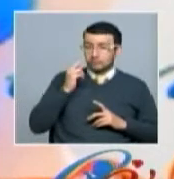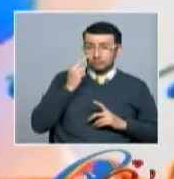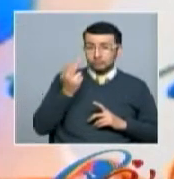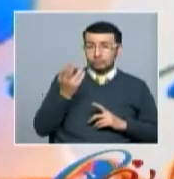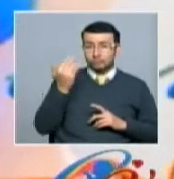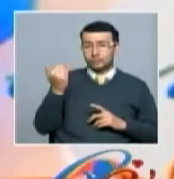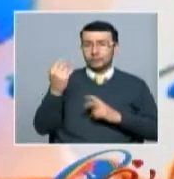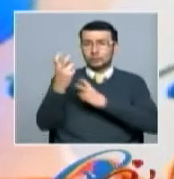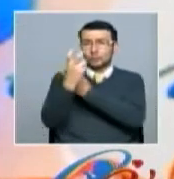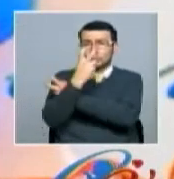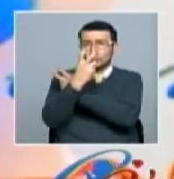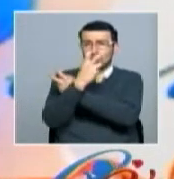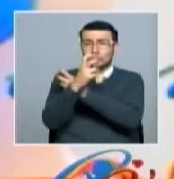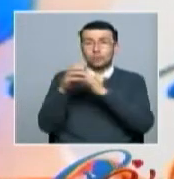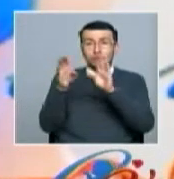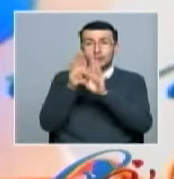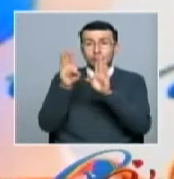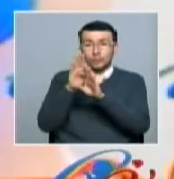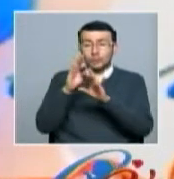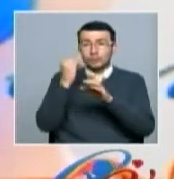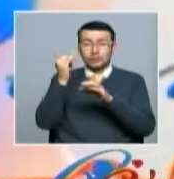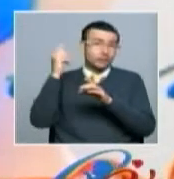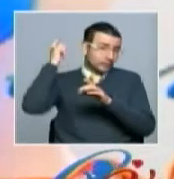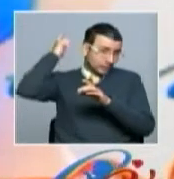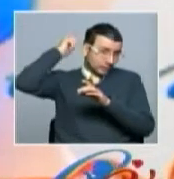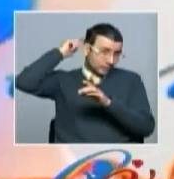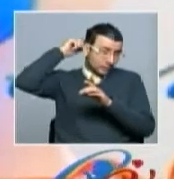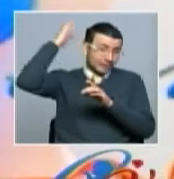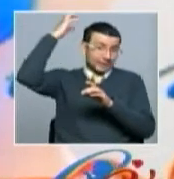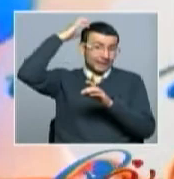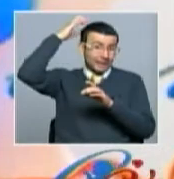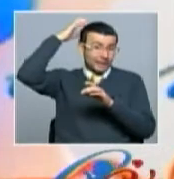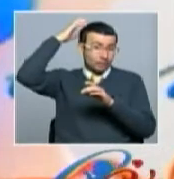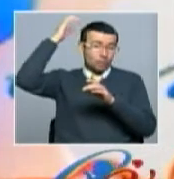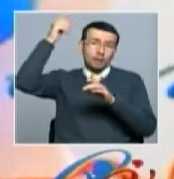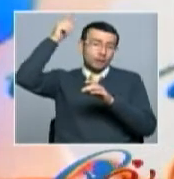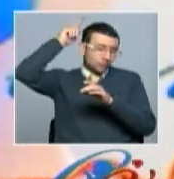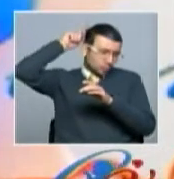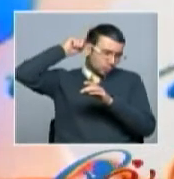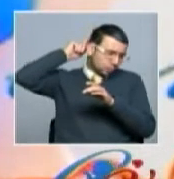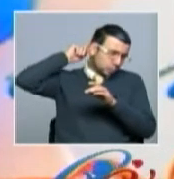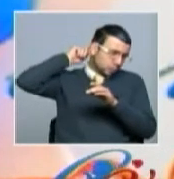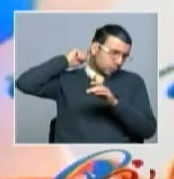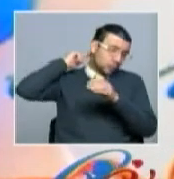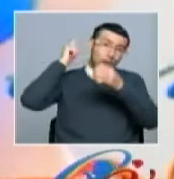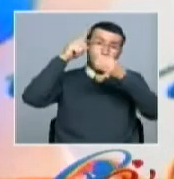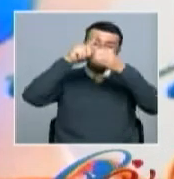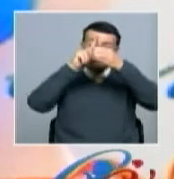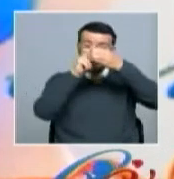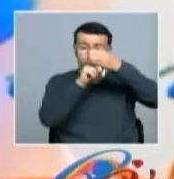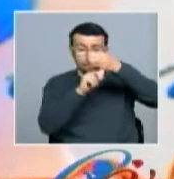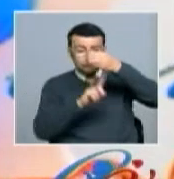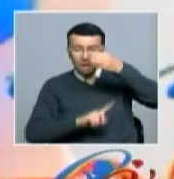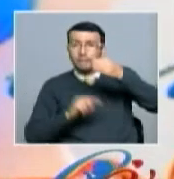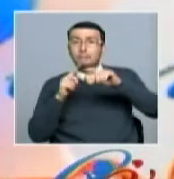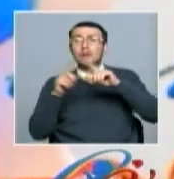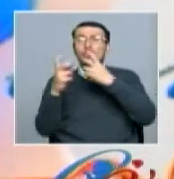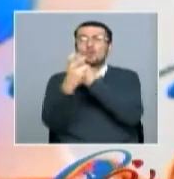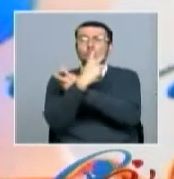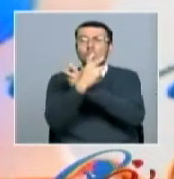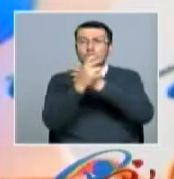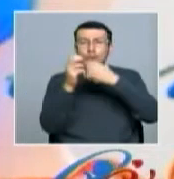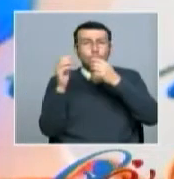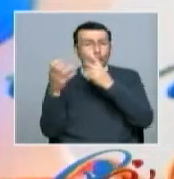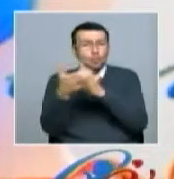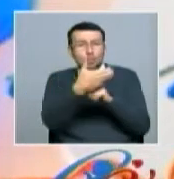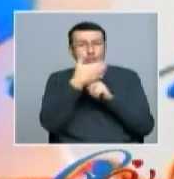hueso está cuidando esa prolongación del cerebro que llama la médula espinal. Y si ustedes ven la imagen del cuerpo humano que está allí, en la